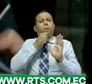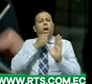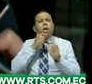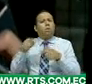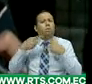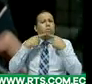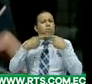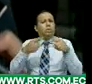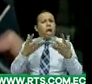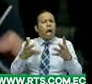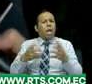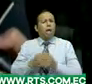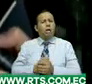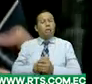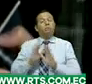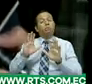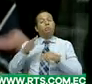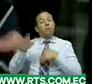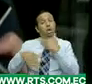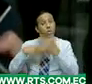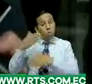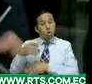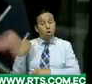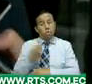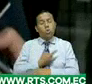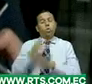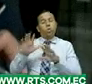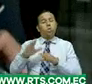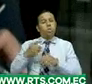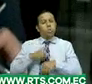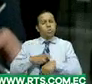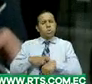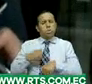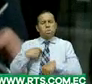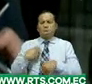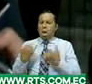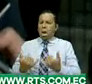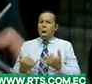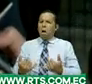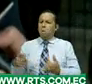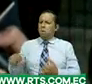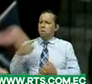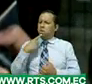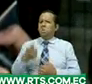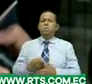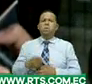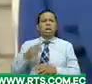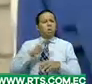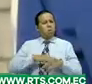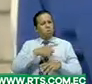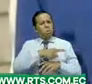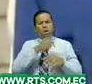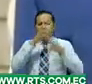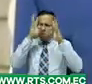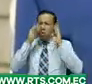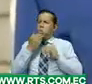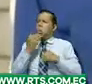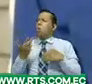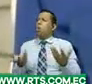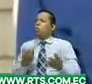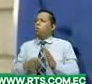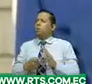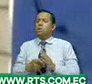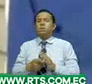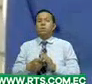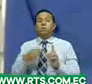audiencia, con gran detenimiento respecto a los demás procesados, leía documentos, pero respecto del alcalde no ha dado cuenta de qué. Hasta el momento Yunda no se ha pronunciado